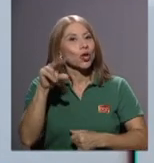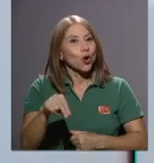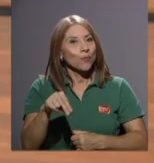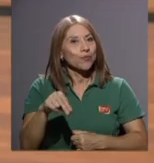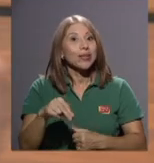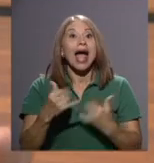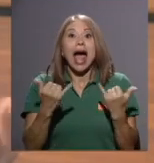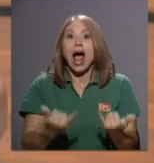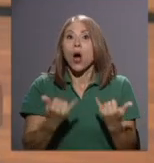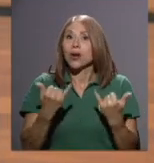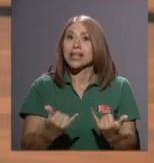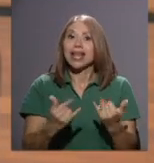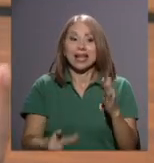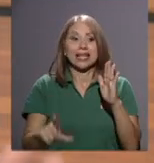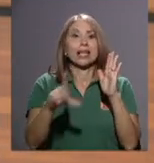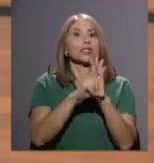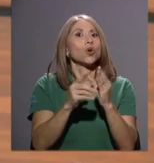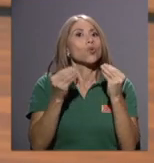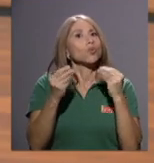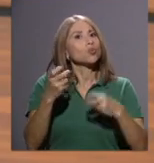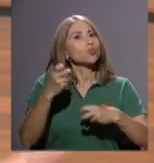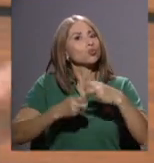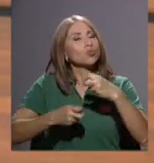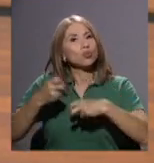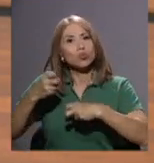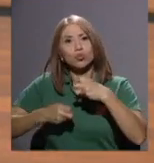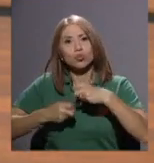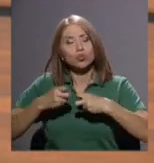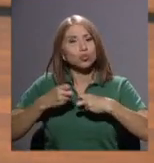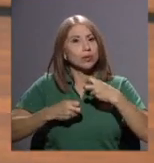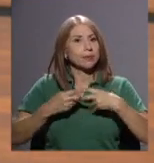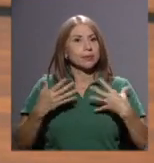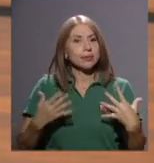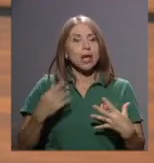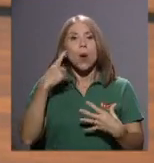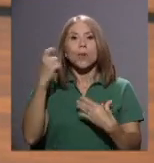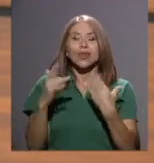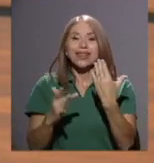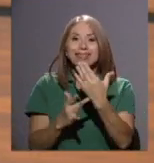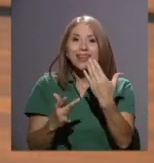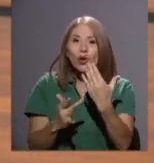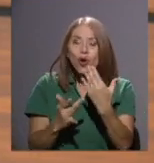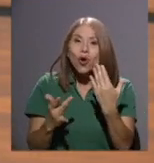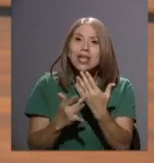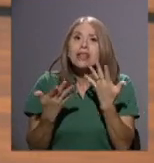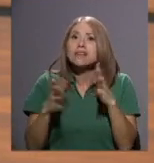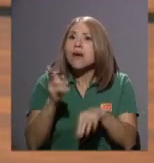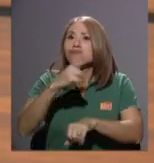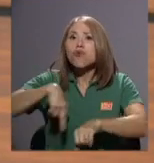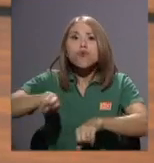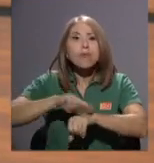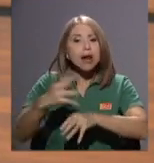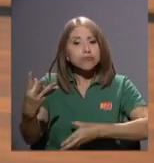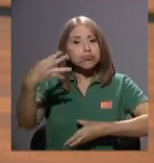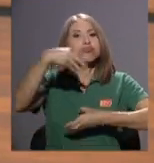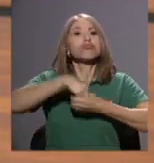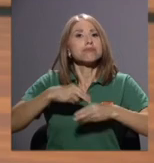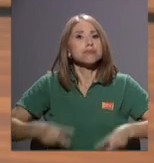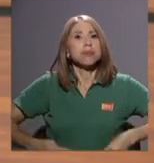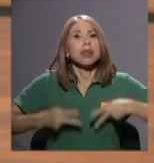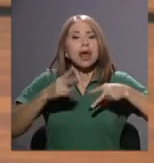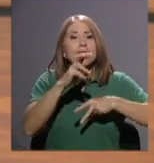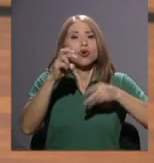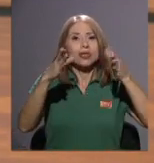la legislación porque las tecnologías vienen a ser parte de la vida de los costarricenses, pero la legislación